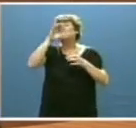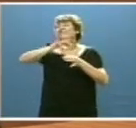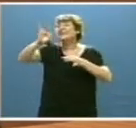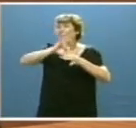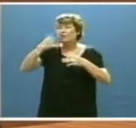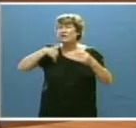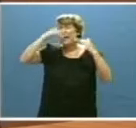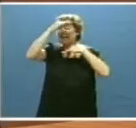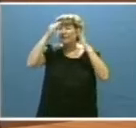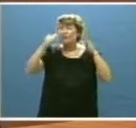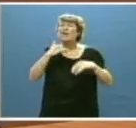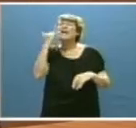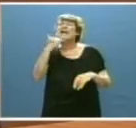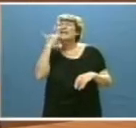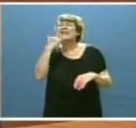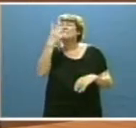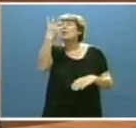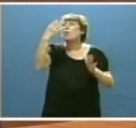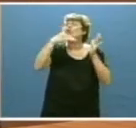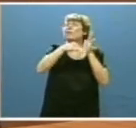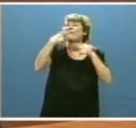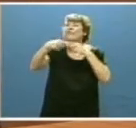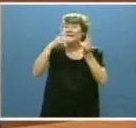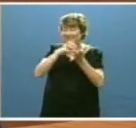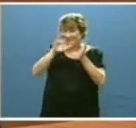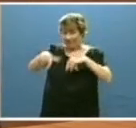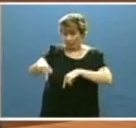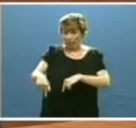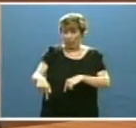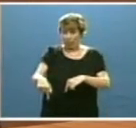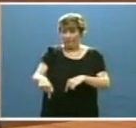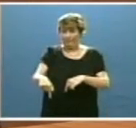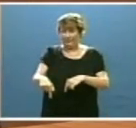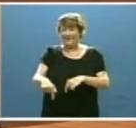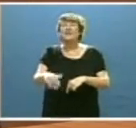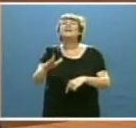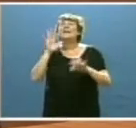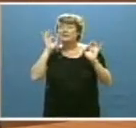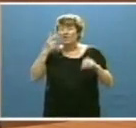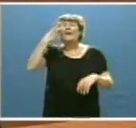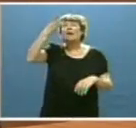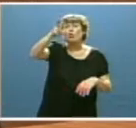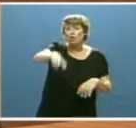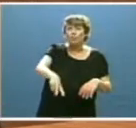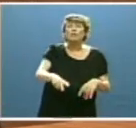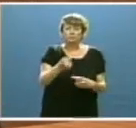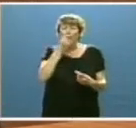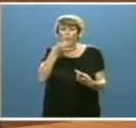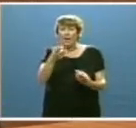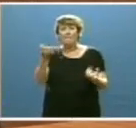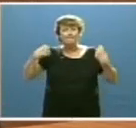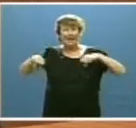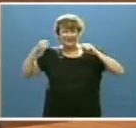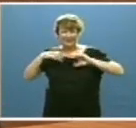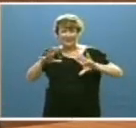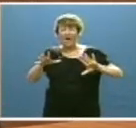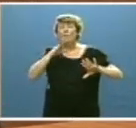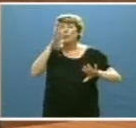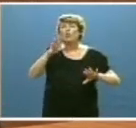ha atendido ya a cerca de 4000 familias en castilla y león' que ha sido reconocido como buena práctica por la